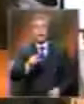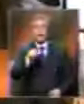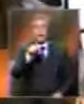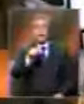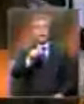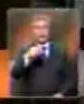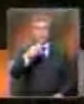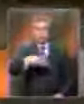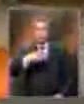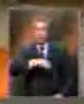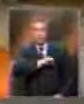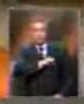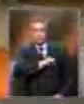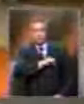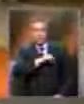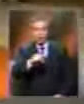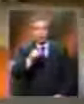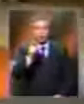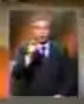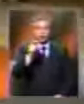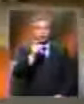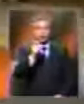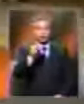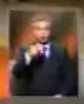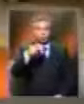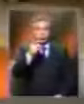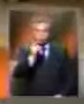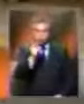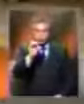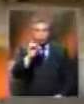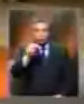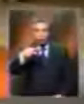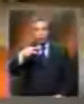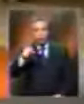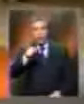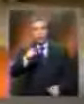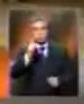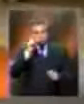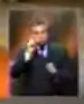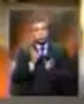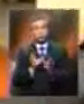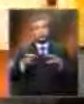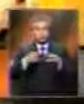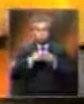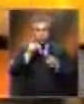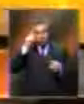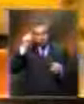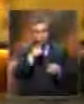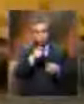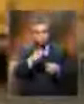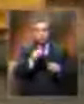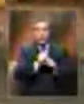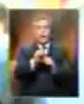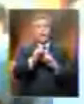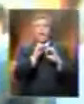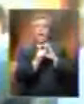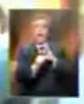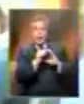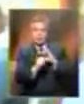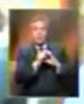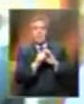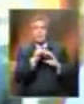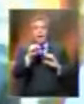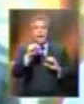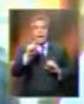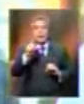unos días. Y ahí salió la idea de hacer un trabajo a nivel de la comuna en su conjunto para tener una academia de ciencias y una feria. El grupo